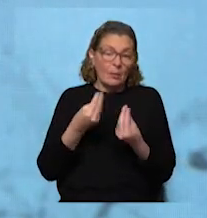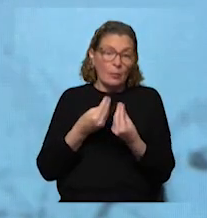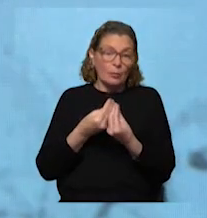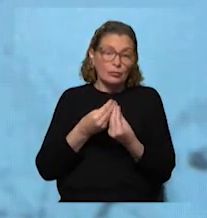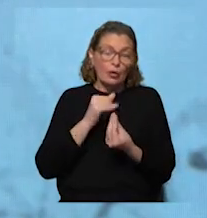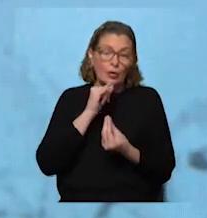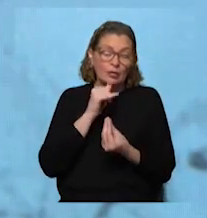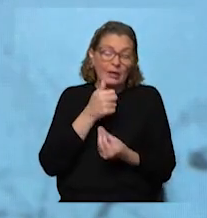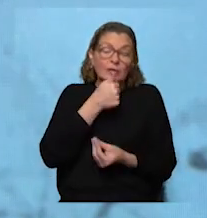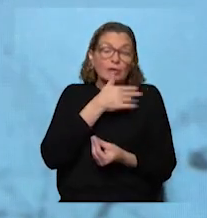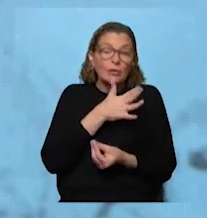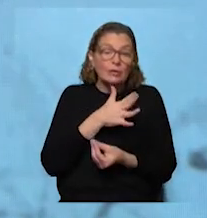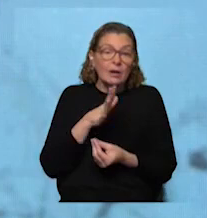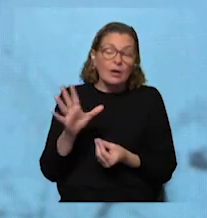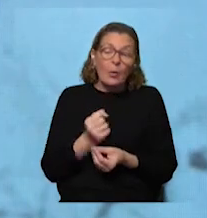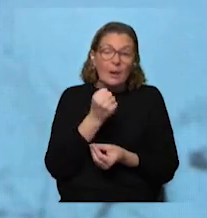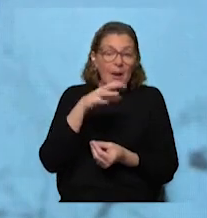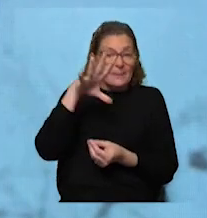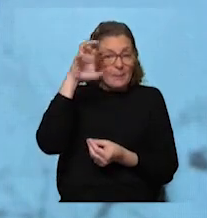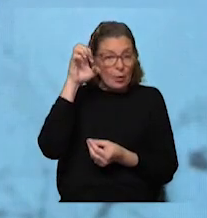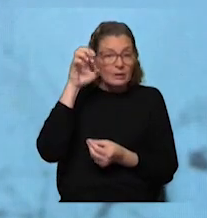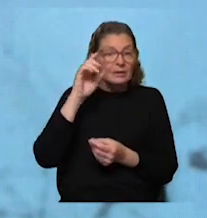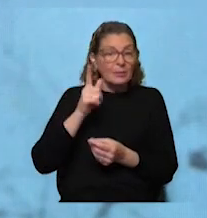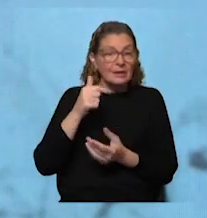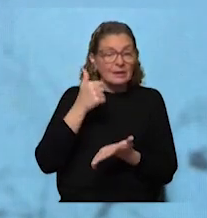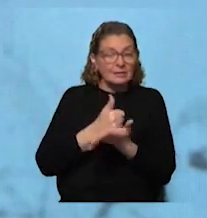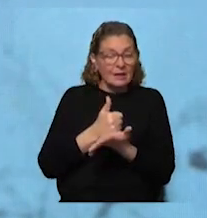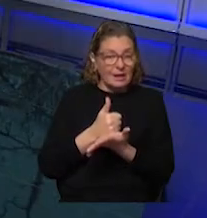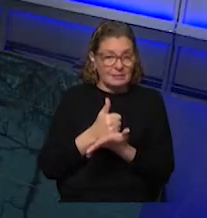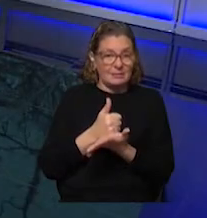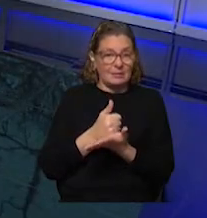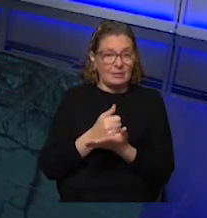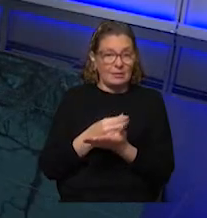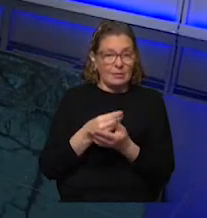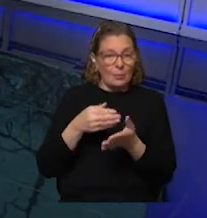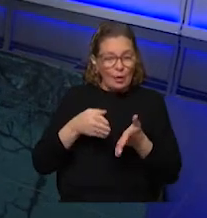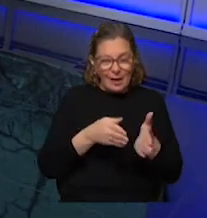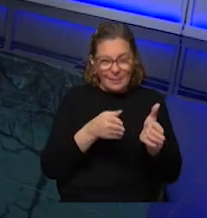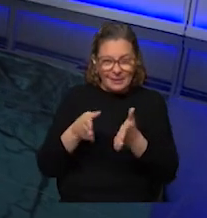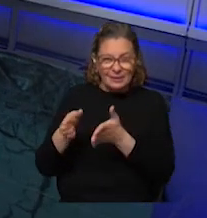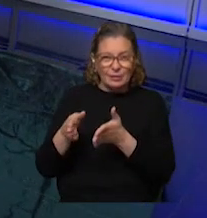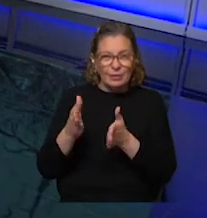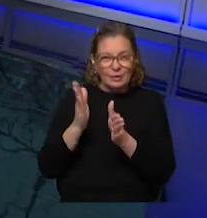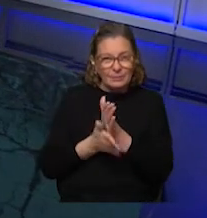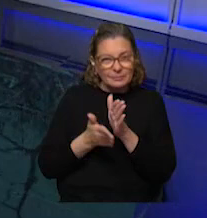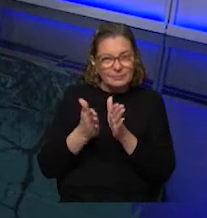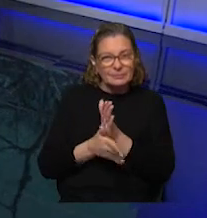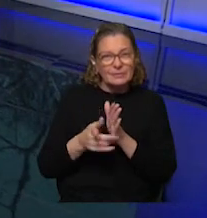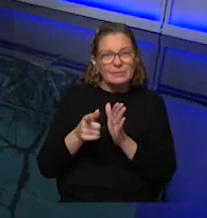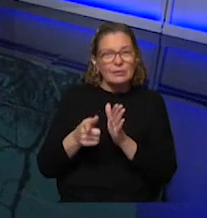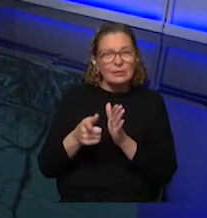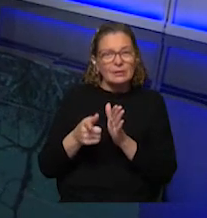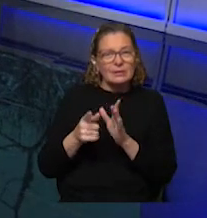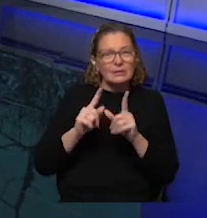desarrollar sobre esas historias y recuperar esas memorias trans no que están pleno en pleno camino de construir ese archivo Entonces por ese lado